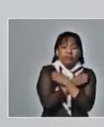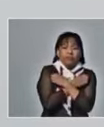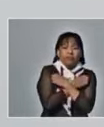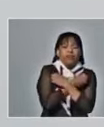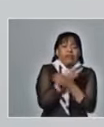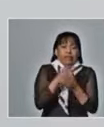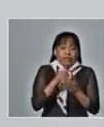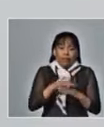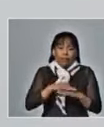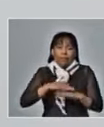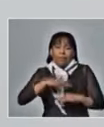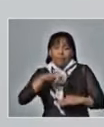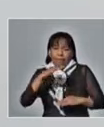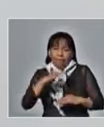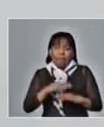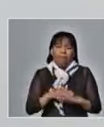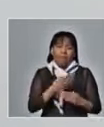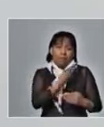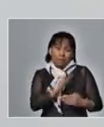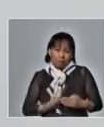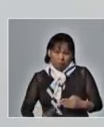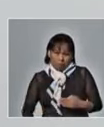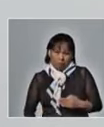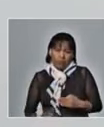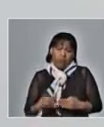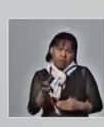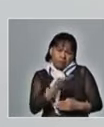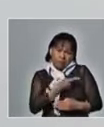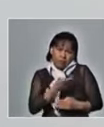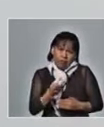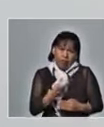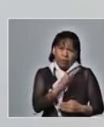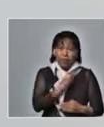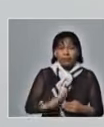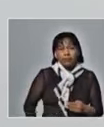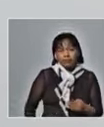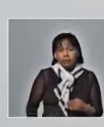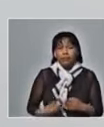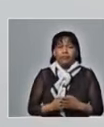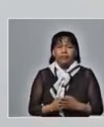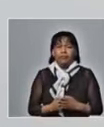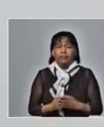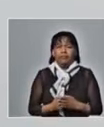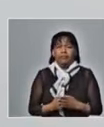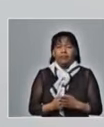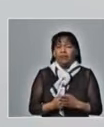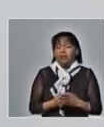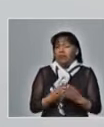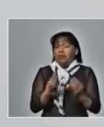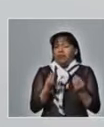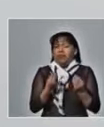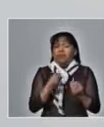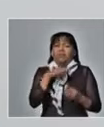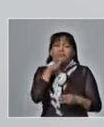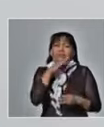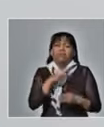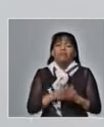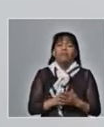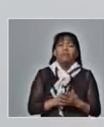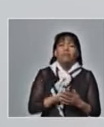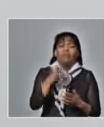a ampliar en municipios de alta marginación o municipios de alta incidencia delictiva el horario escolar